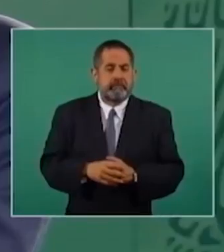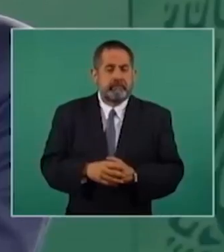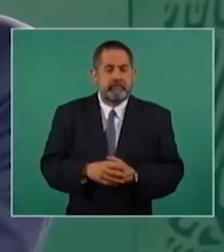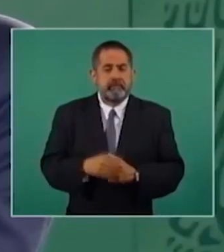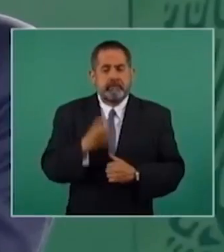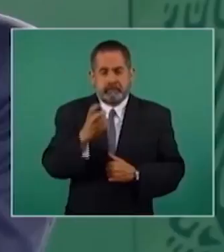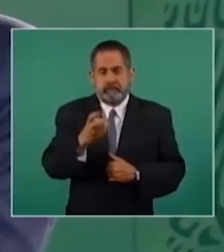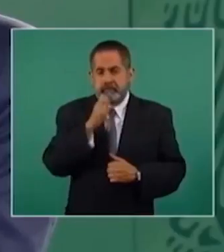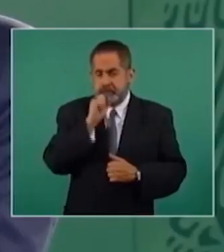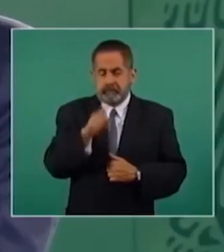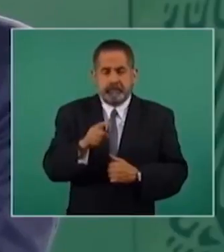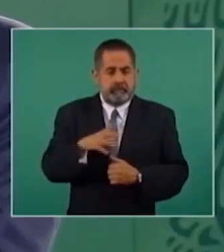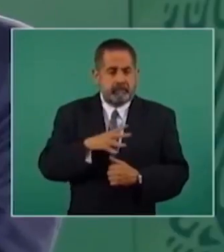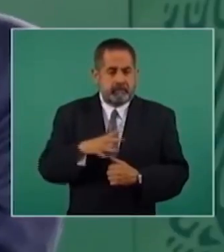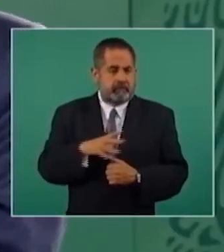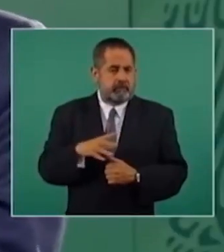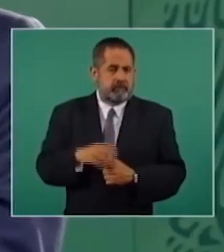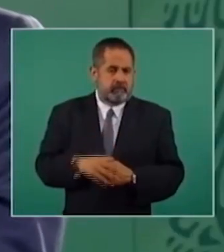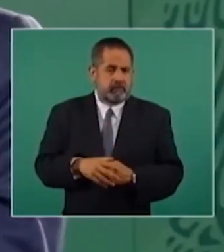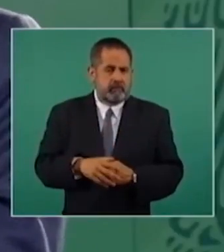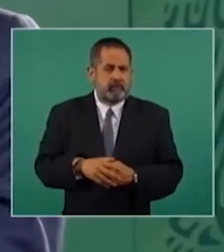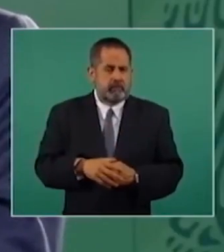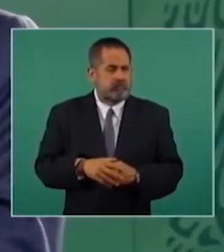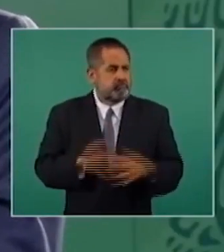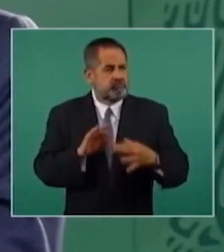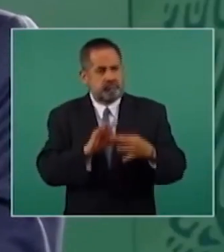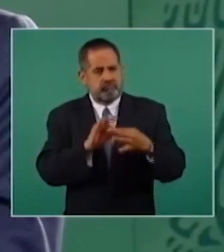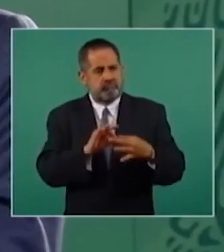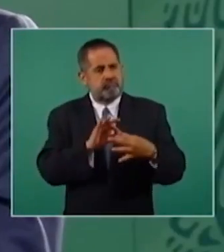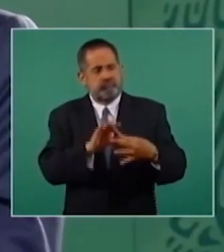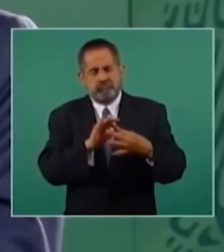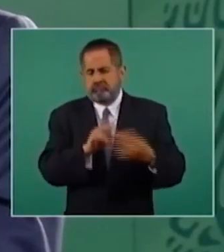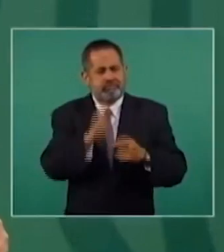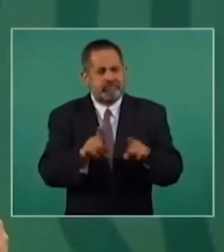Honduras y El Salvador, principales países de origen de los migrantes, como el